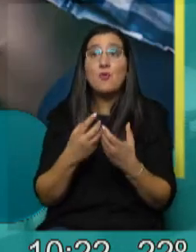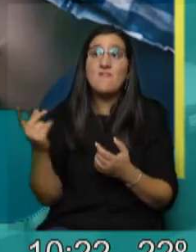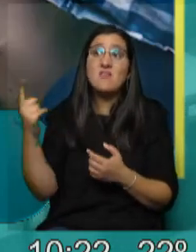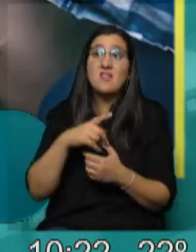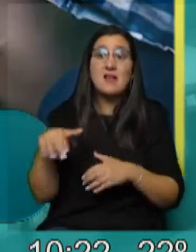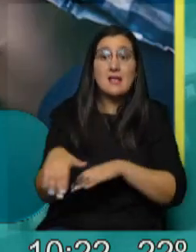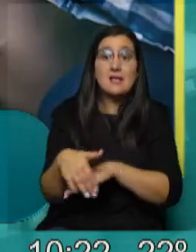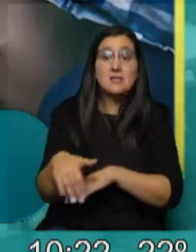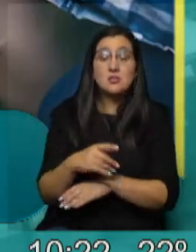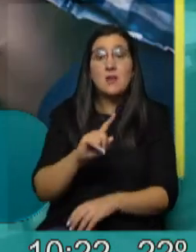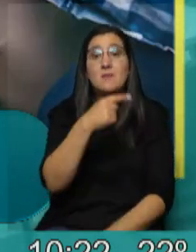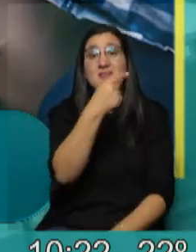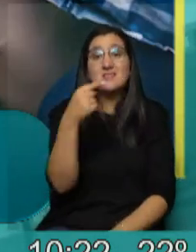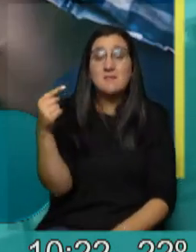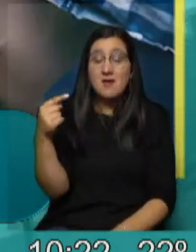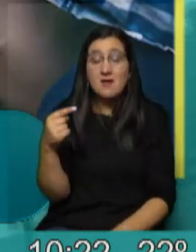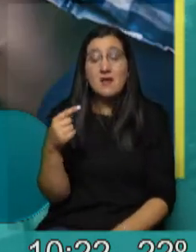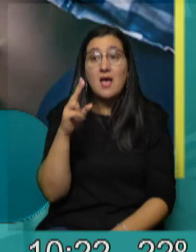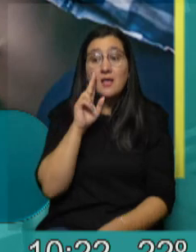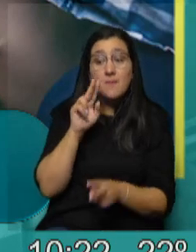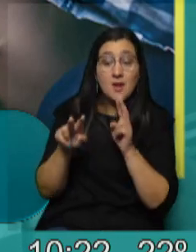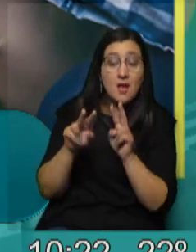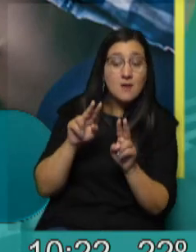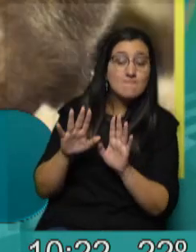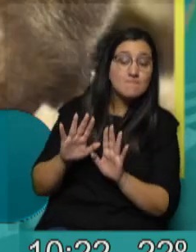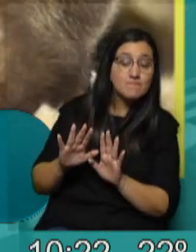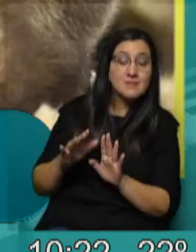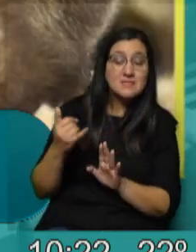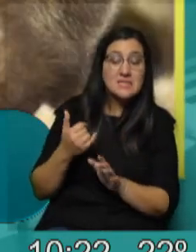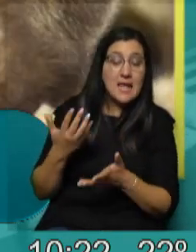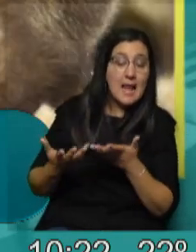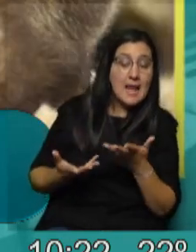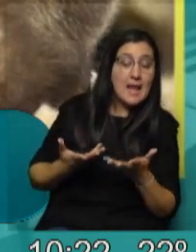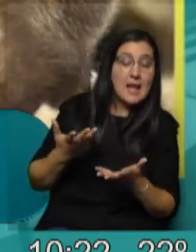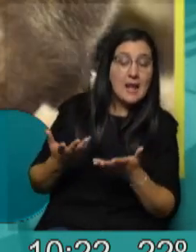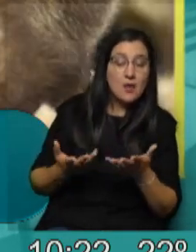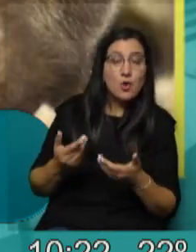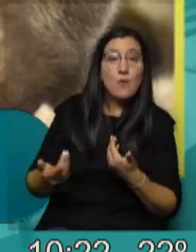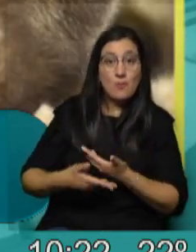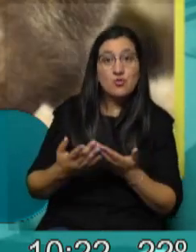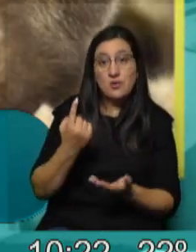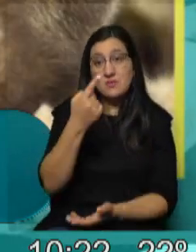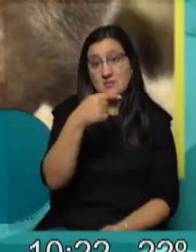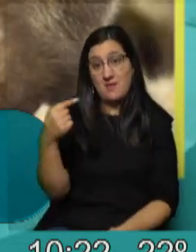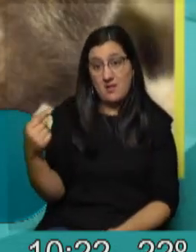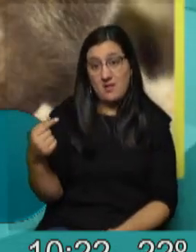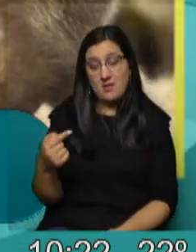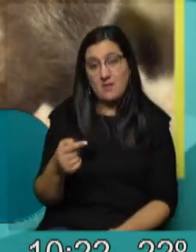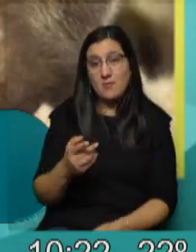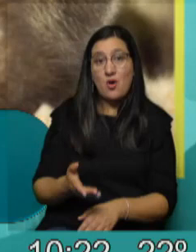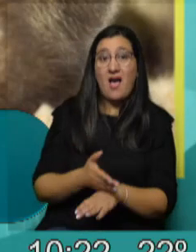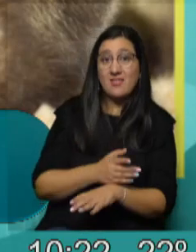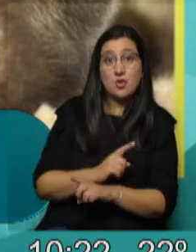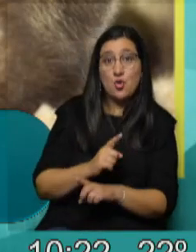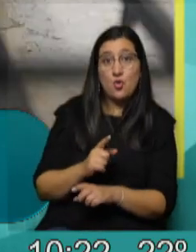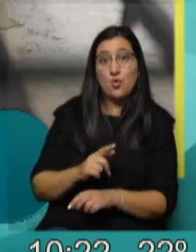la primera semana se trata de tenerlo como de cierta observación, de forma tal de que si tiene algo incubándolo, lo va a manifestar en esa semana. No lo va a manifestar